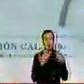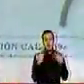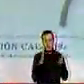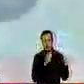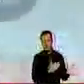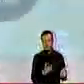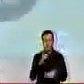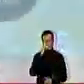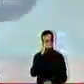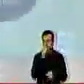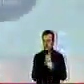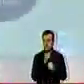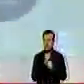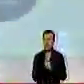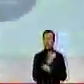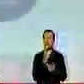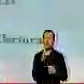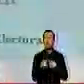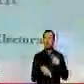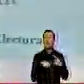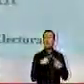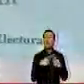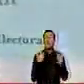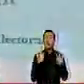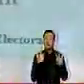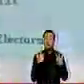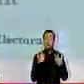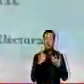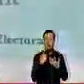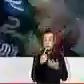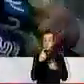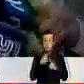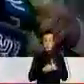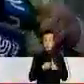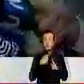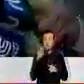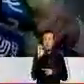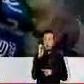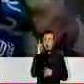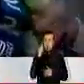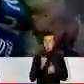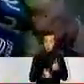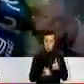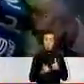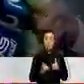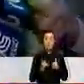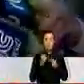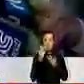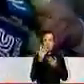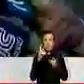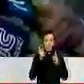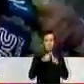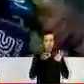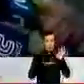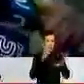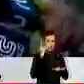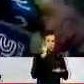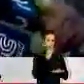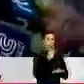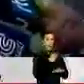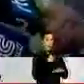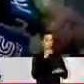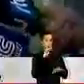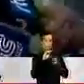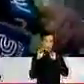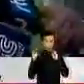cronograma de trabajo, cuyo informe se aspira a disponerlo a final de este mes. Tenemos 15 días, una vez notificados